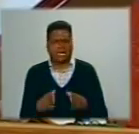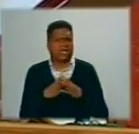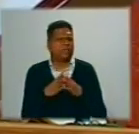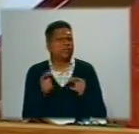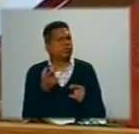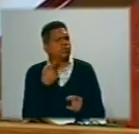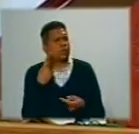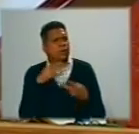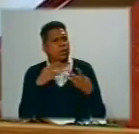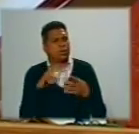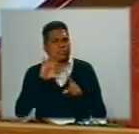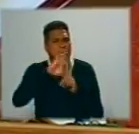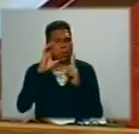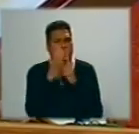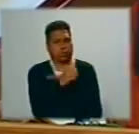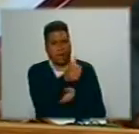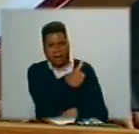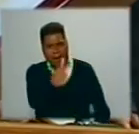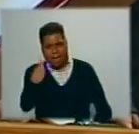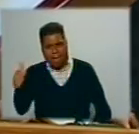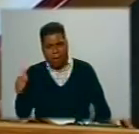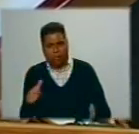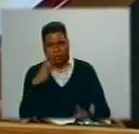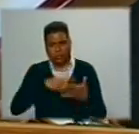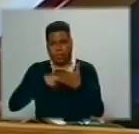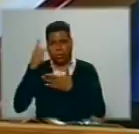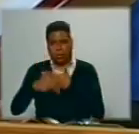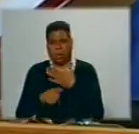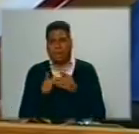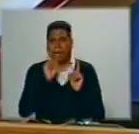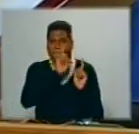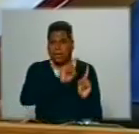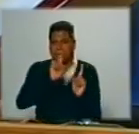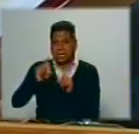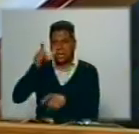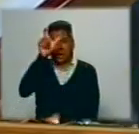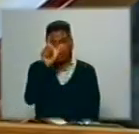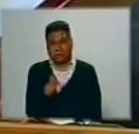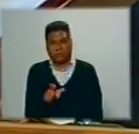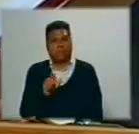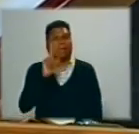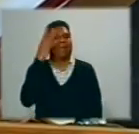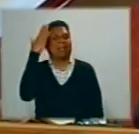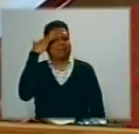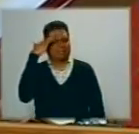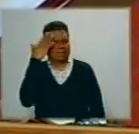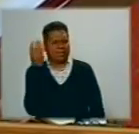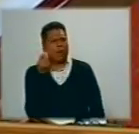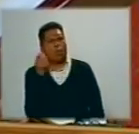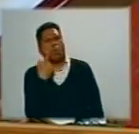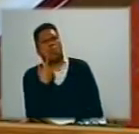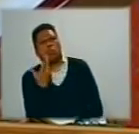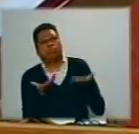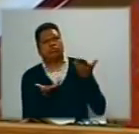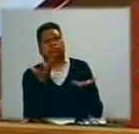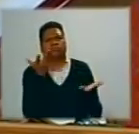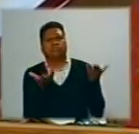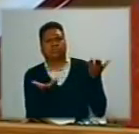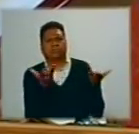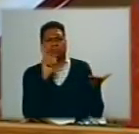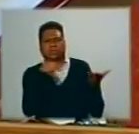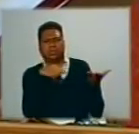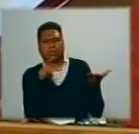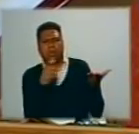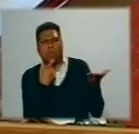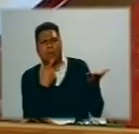de las personas. Estos programas deben formar a las personas para que sepan discernir, puedan hacer elección bien